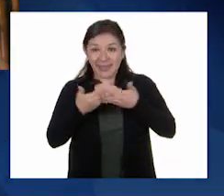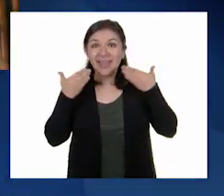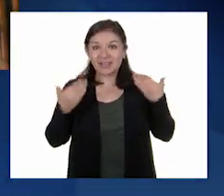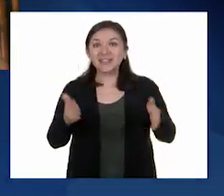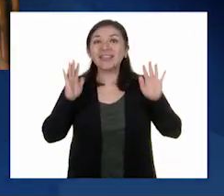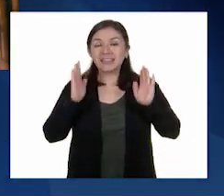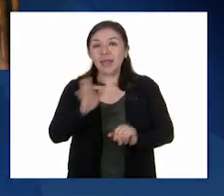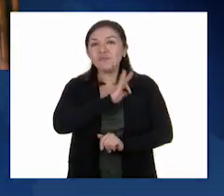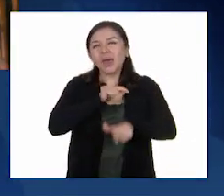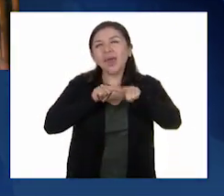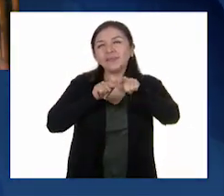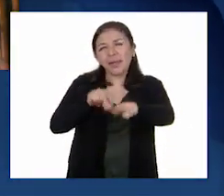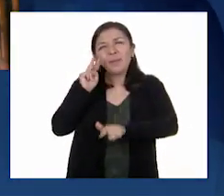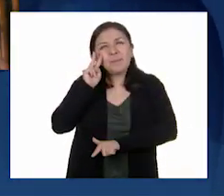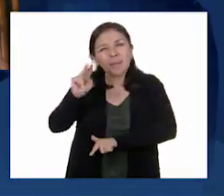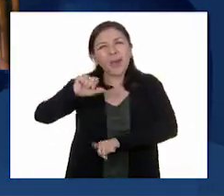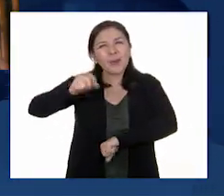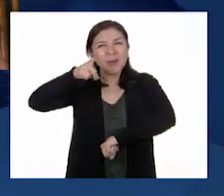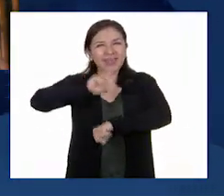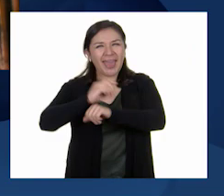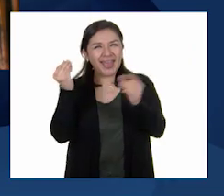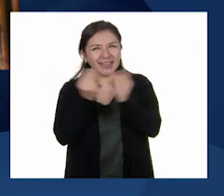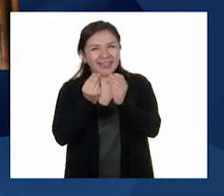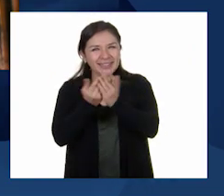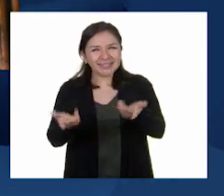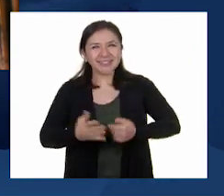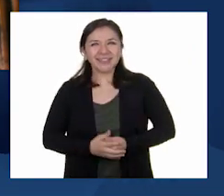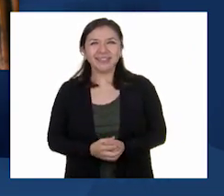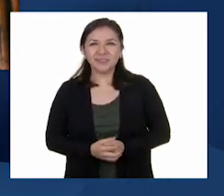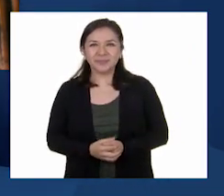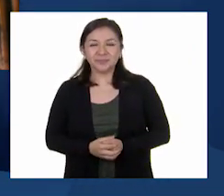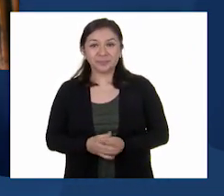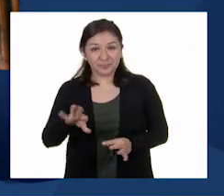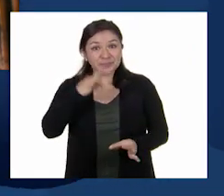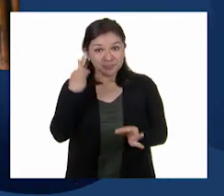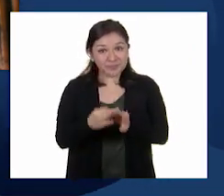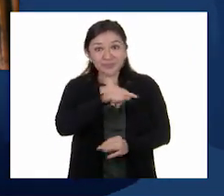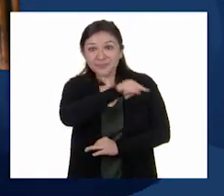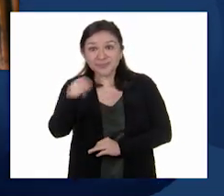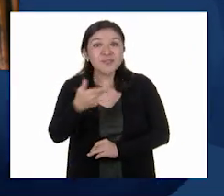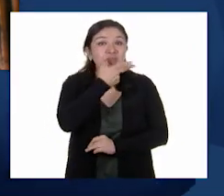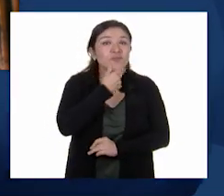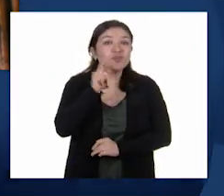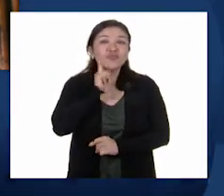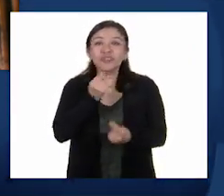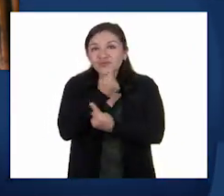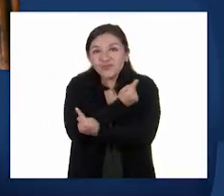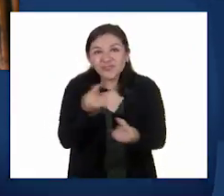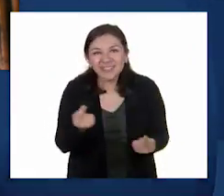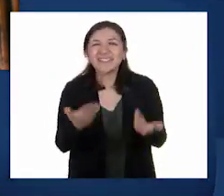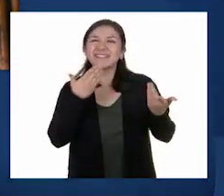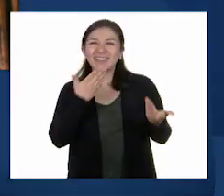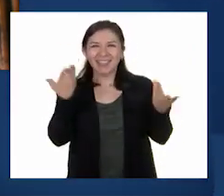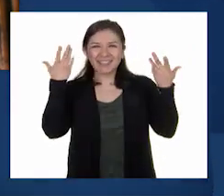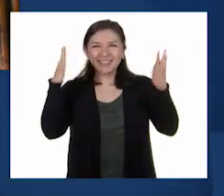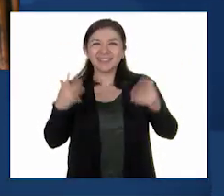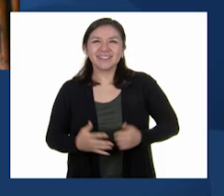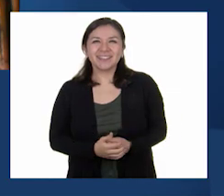es momento de seguir con el programa de hoy. ¿Listas? ¿Listos?